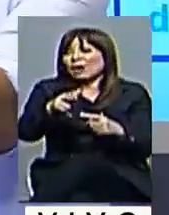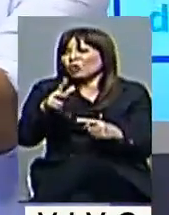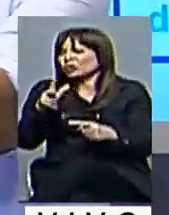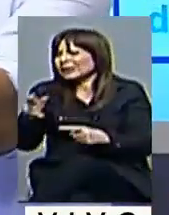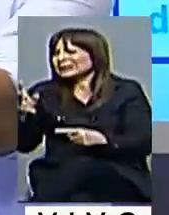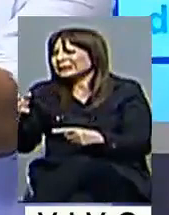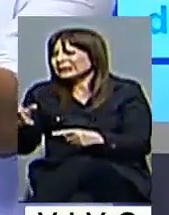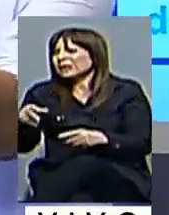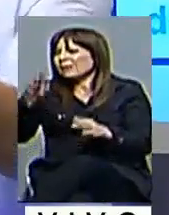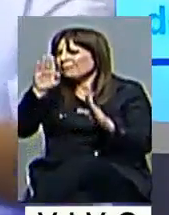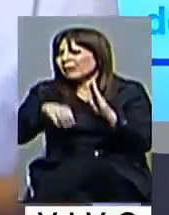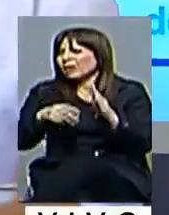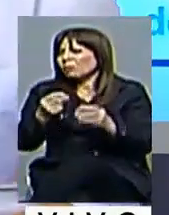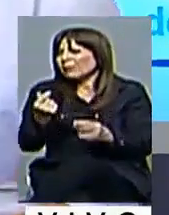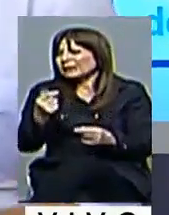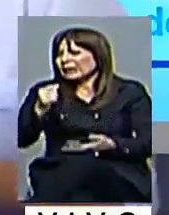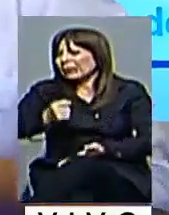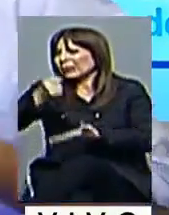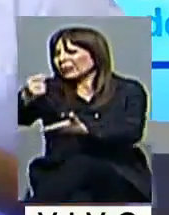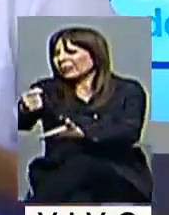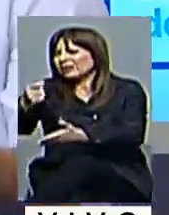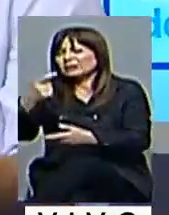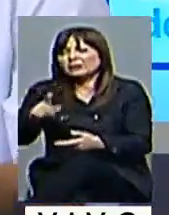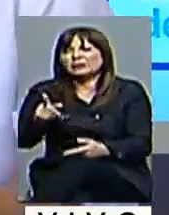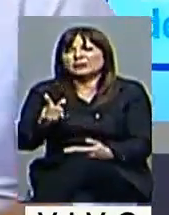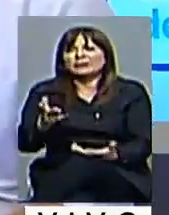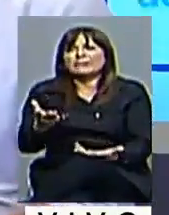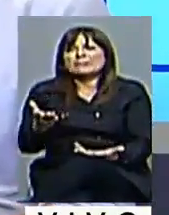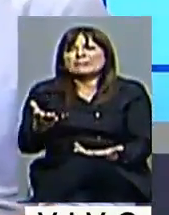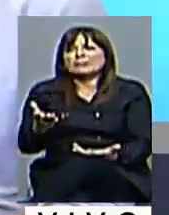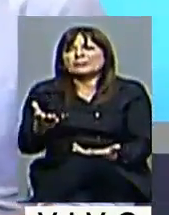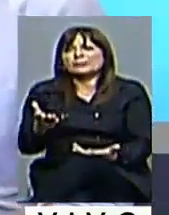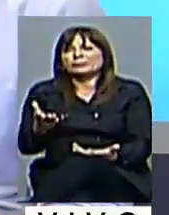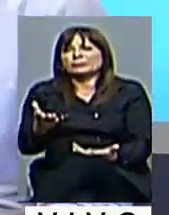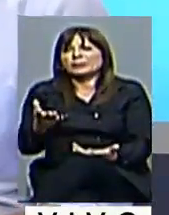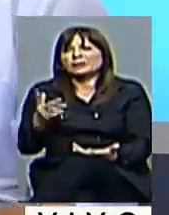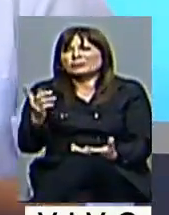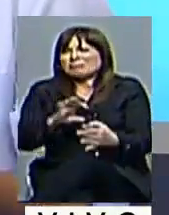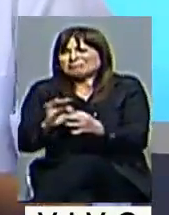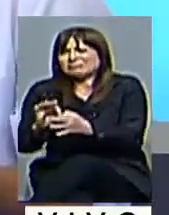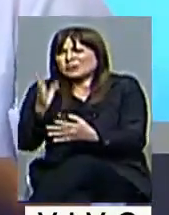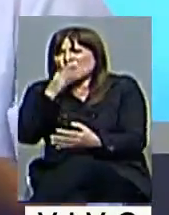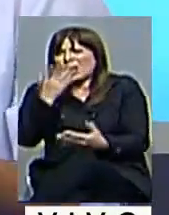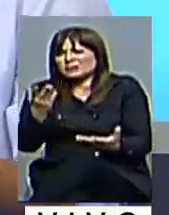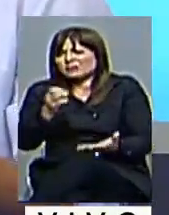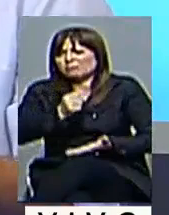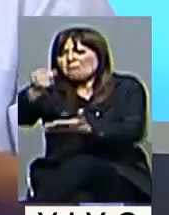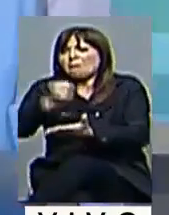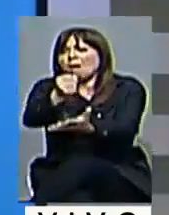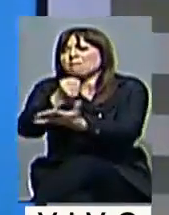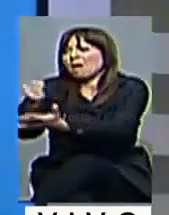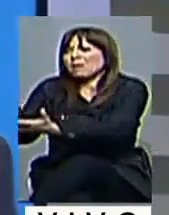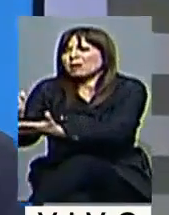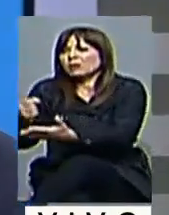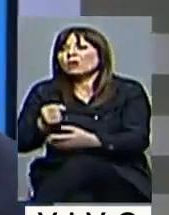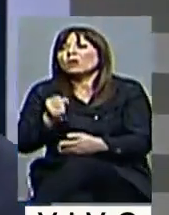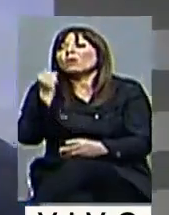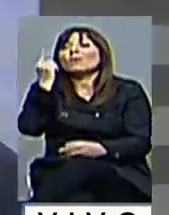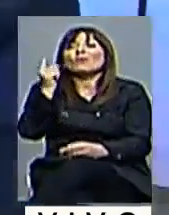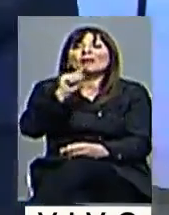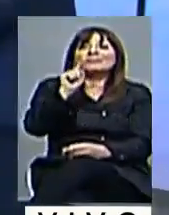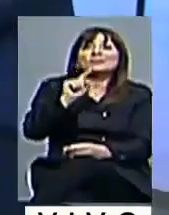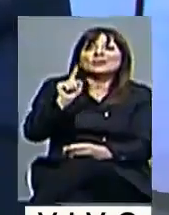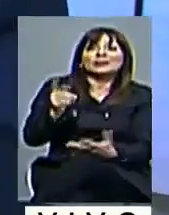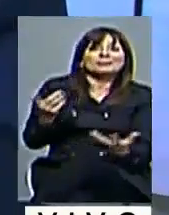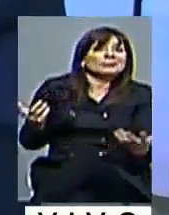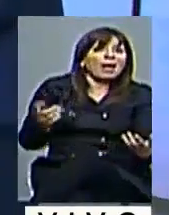del Estado que están, digamos... que no tienen sentido. No tienen sentido o fracasan cada